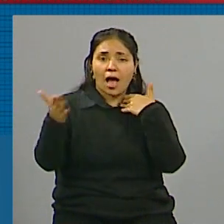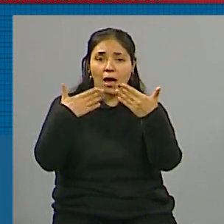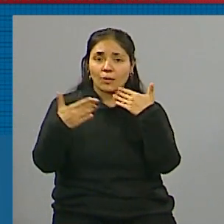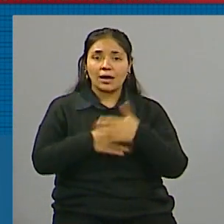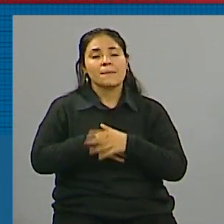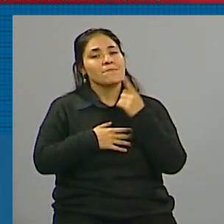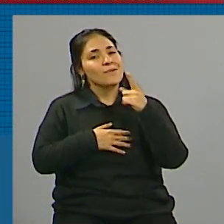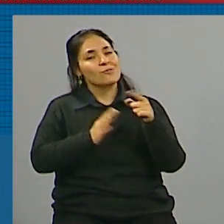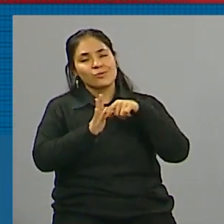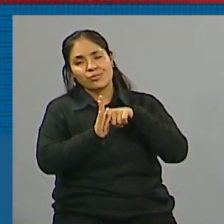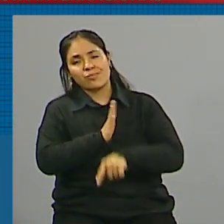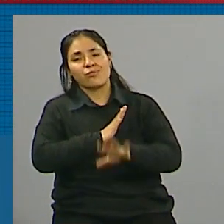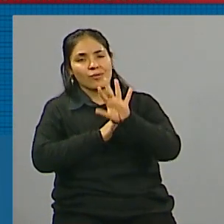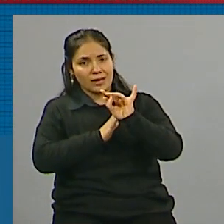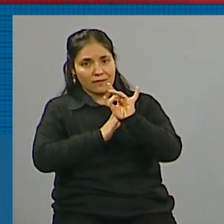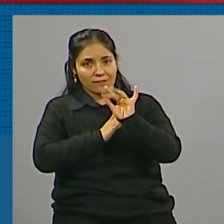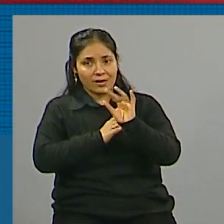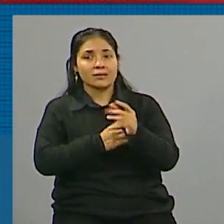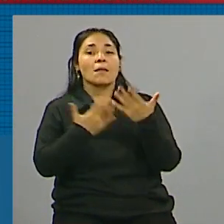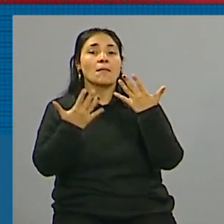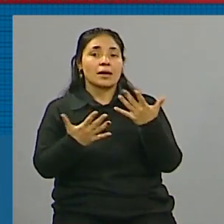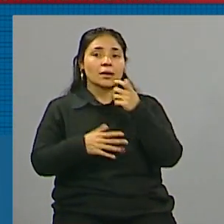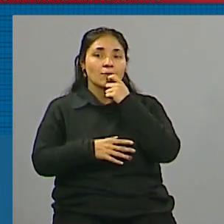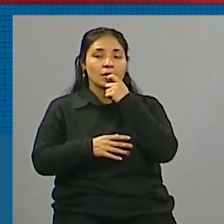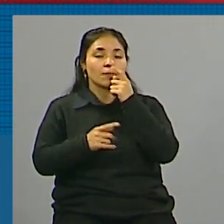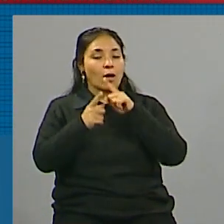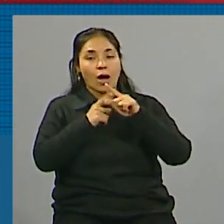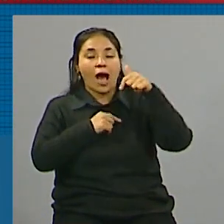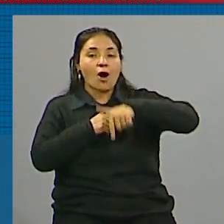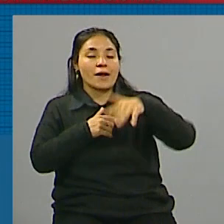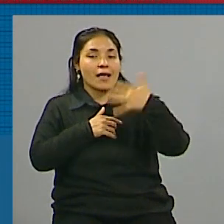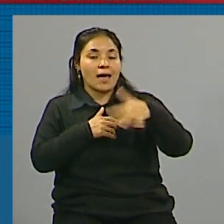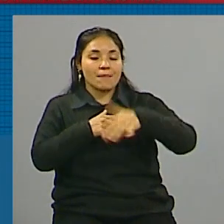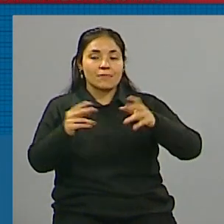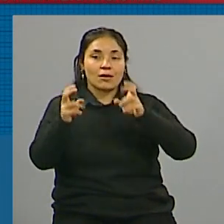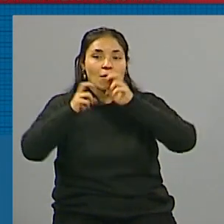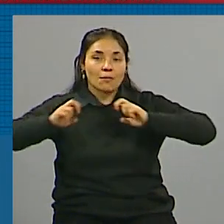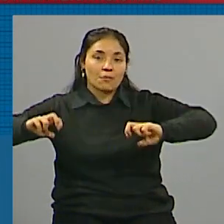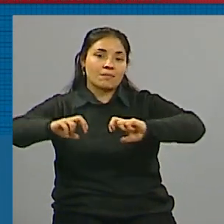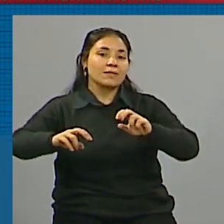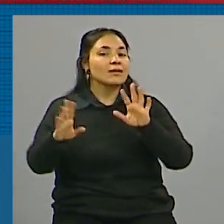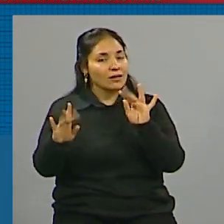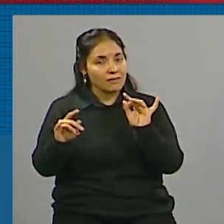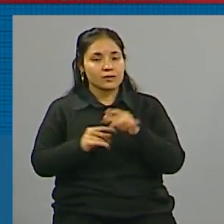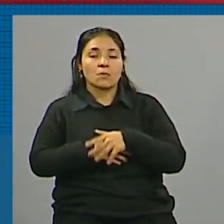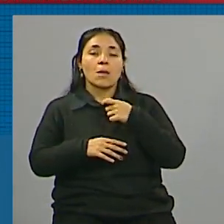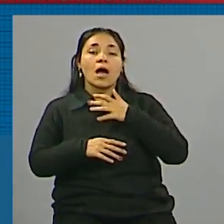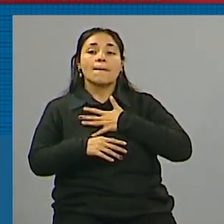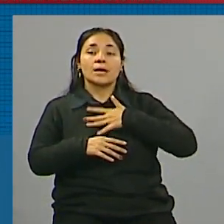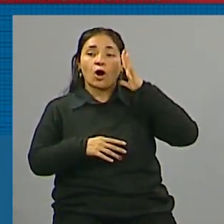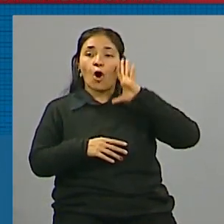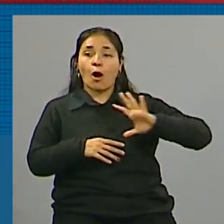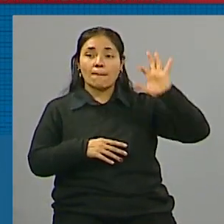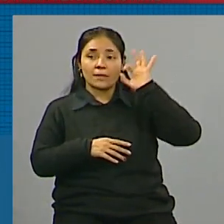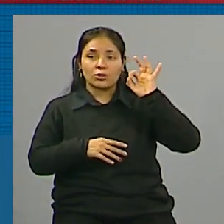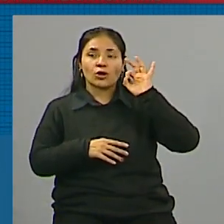muy complejo como para que hoy por hoy se pueda llegar a generar una alternativa inmediata. Si yo tengo que dar mi parecer, como en su momento lo dije, no veía